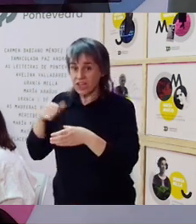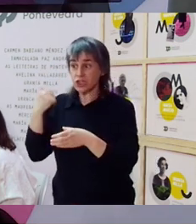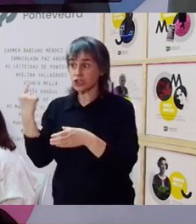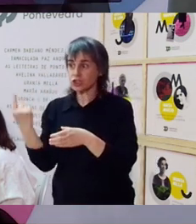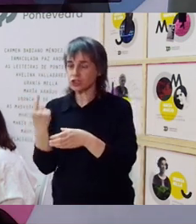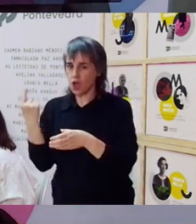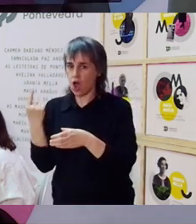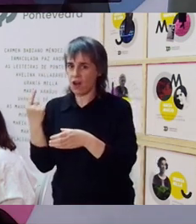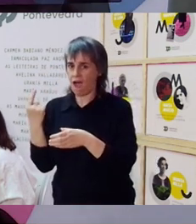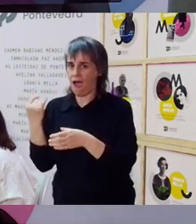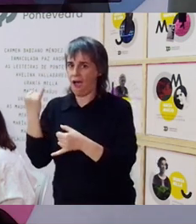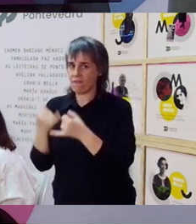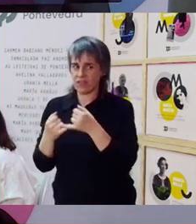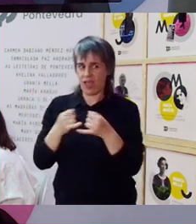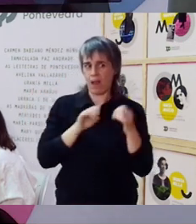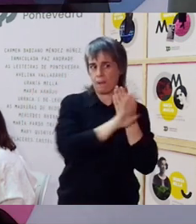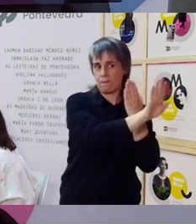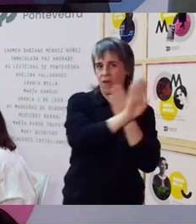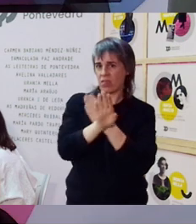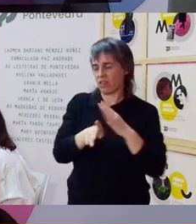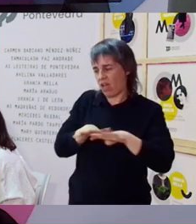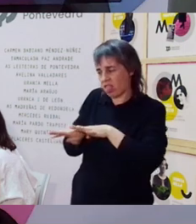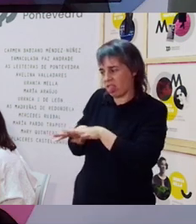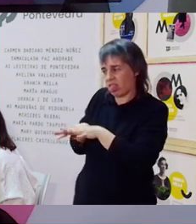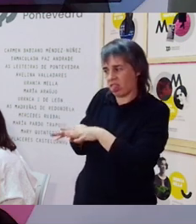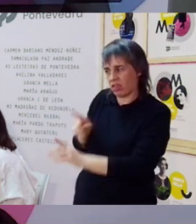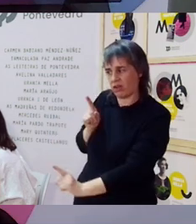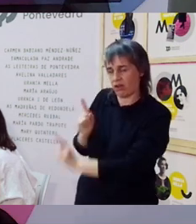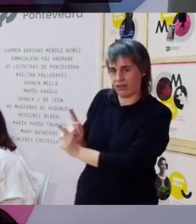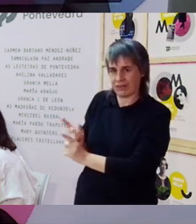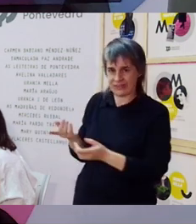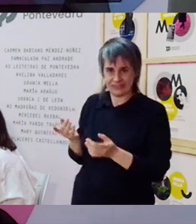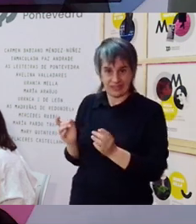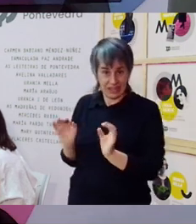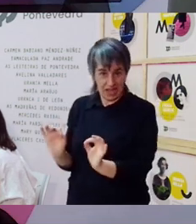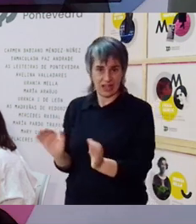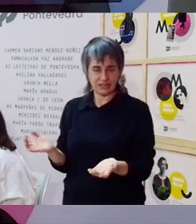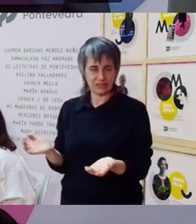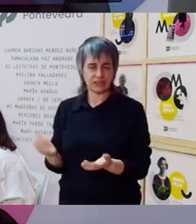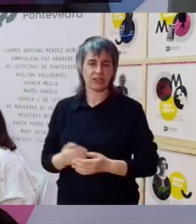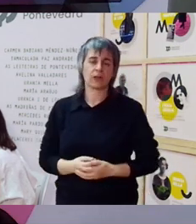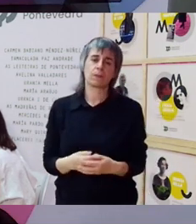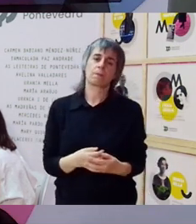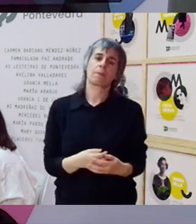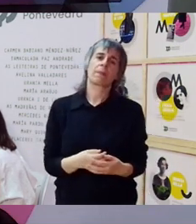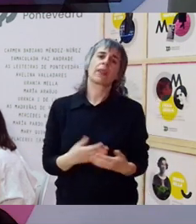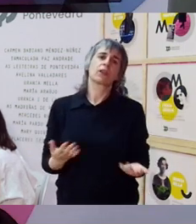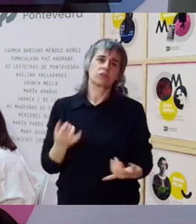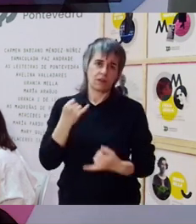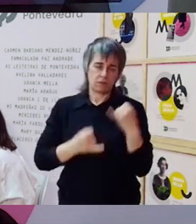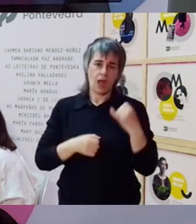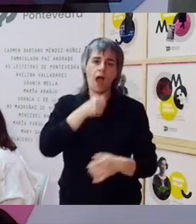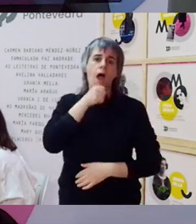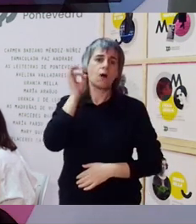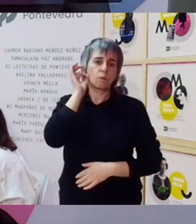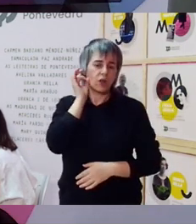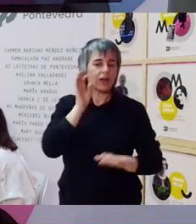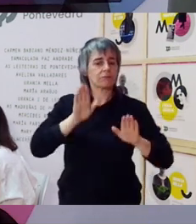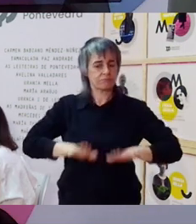a comidilla do pueblo, non era nada aceptado. Ela pois pasou aínda uns aniños ali por